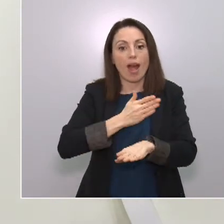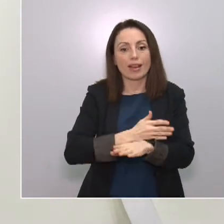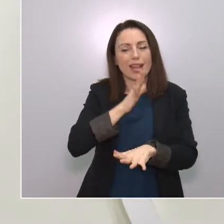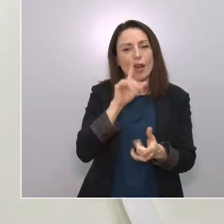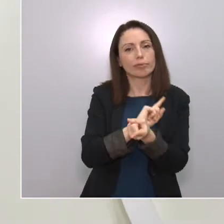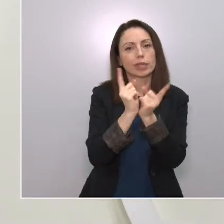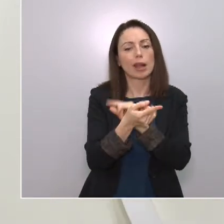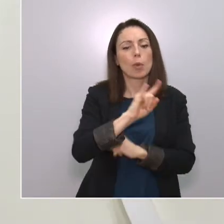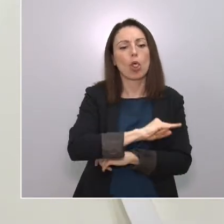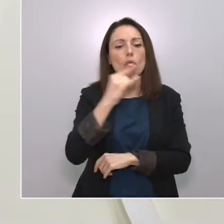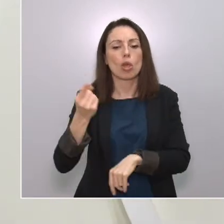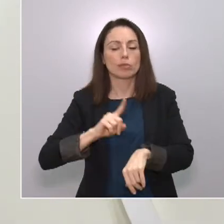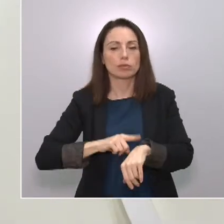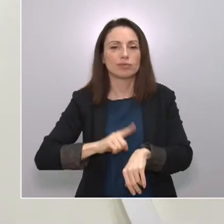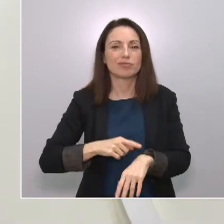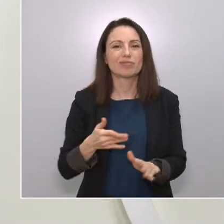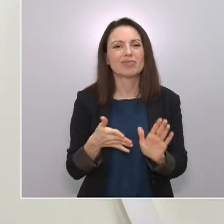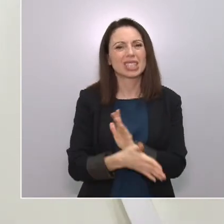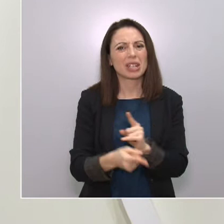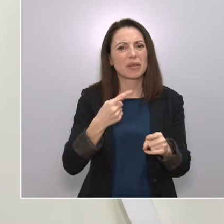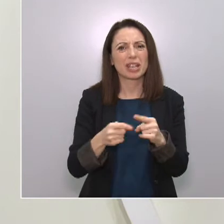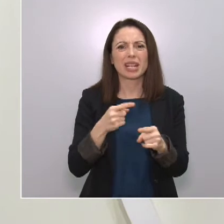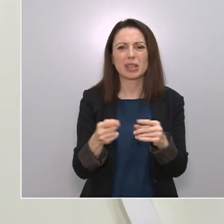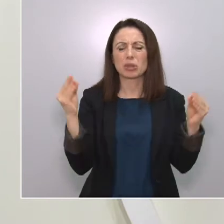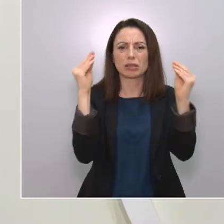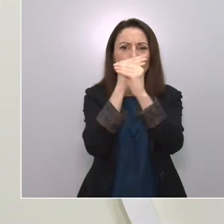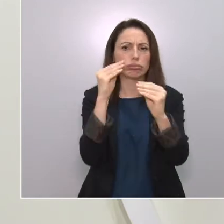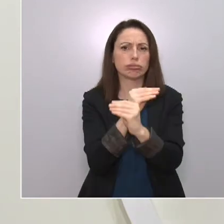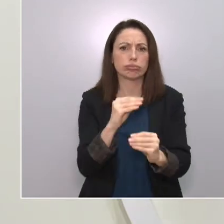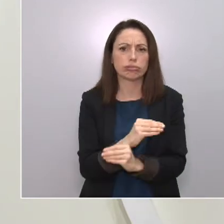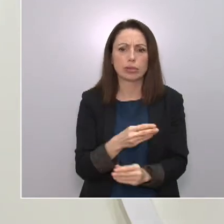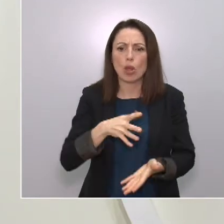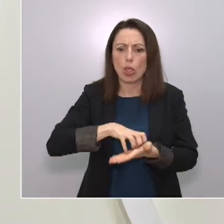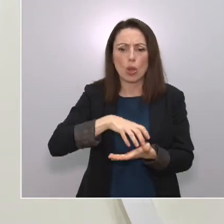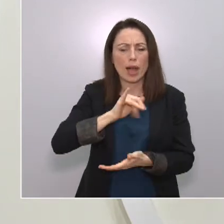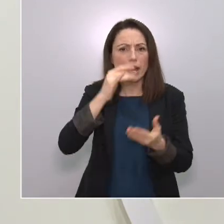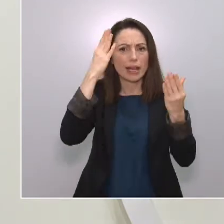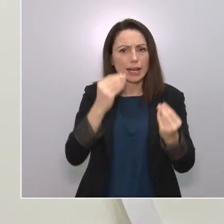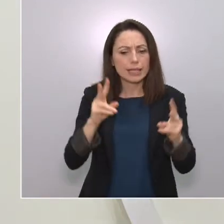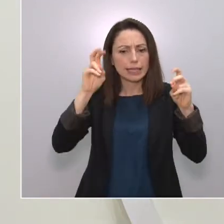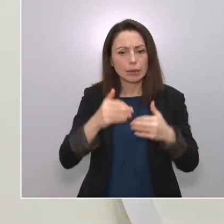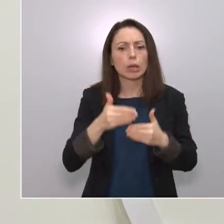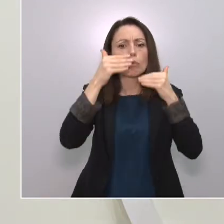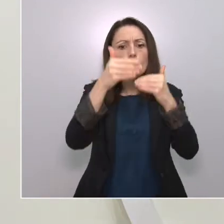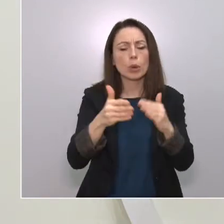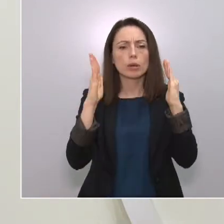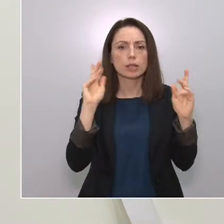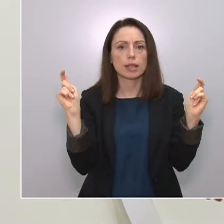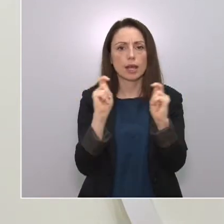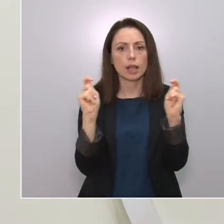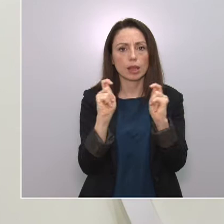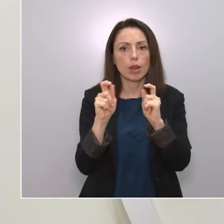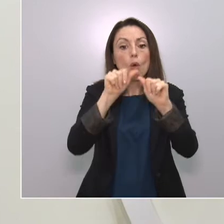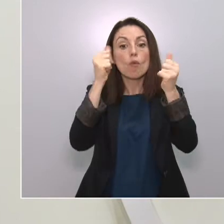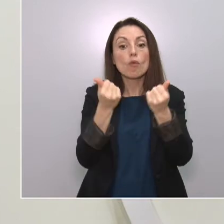hasta ahora. Aquí hay muchas cosas que no encajan y que, por lo tanto, hay muchas dudas sobre esa prórroga del decreto de estado de alarma. ¿Es la